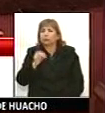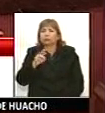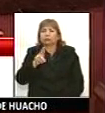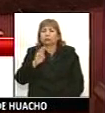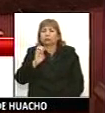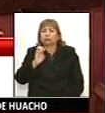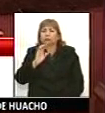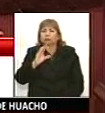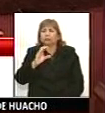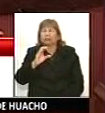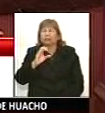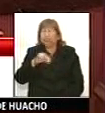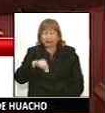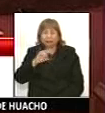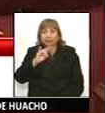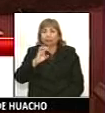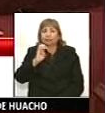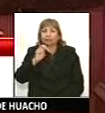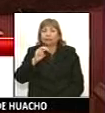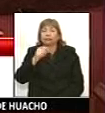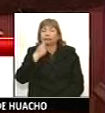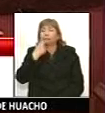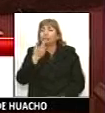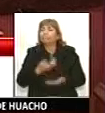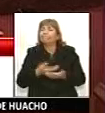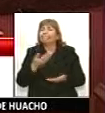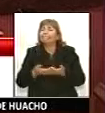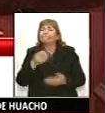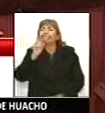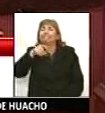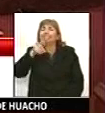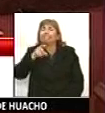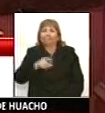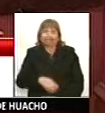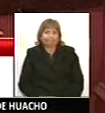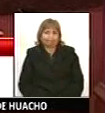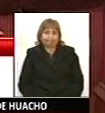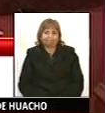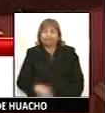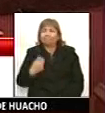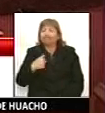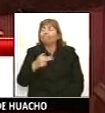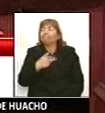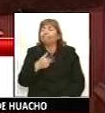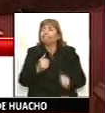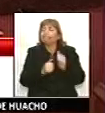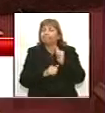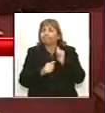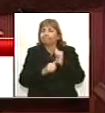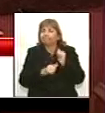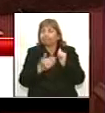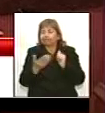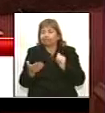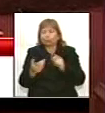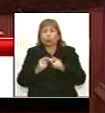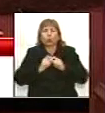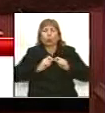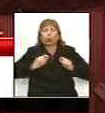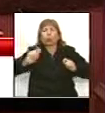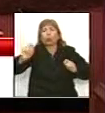Requena, porque se necesita la conectividad con nuestros hermanos que se encuentran